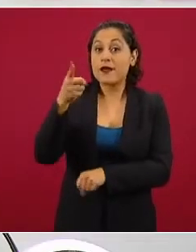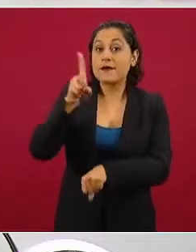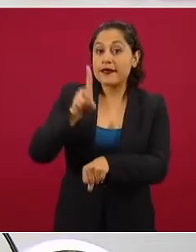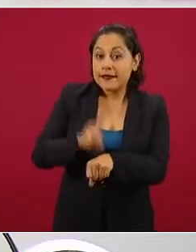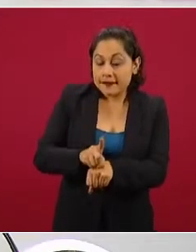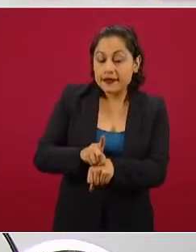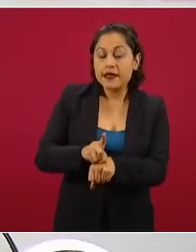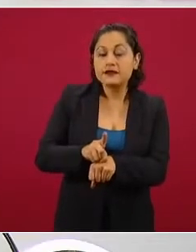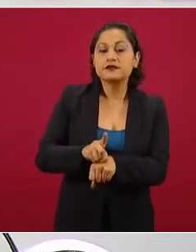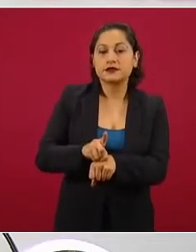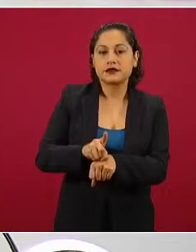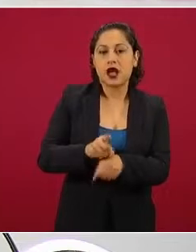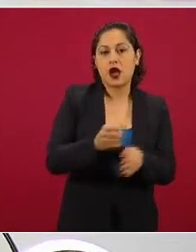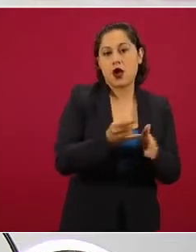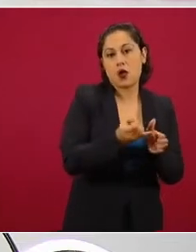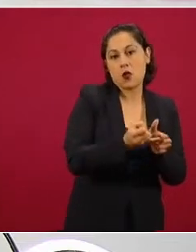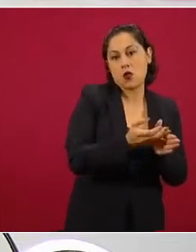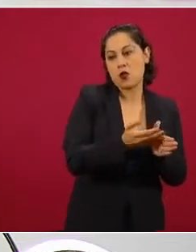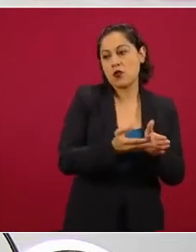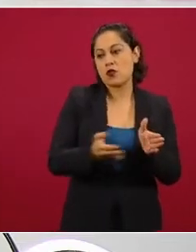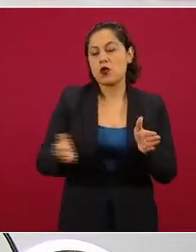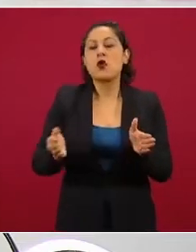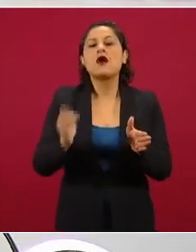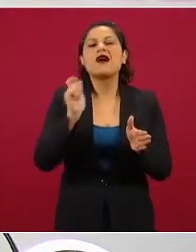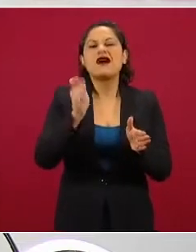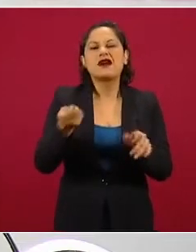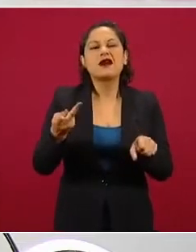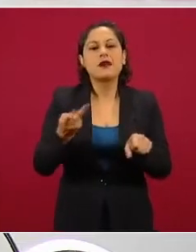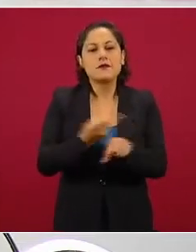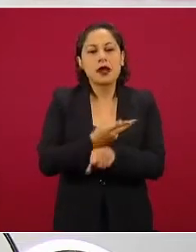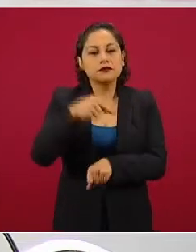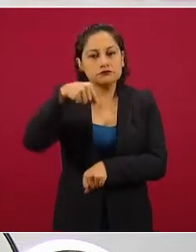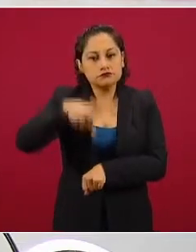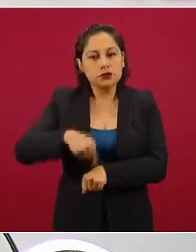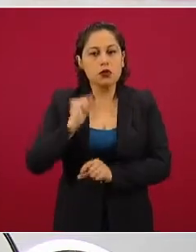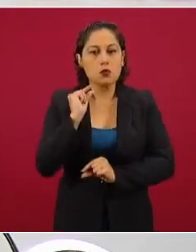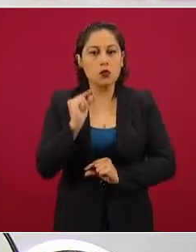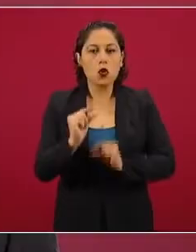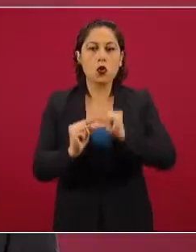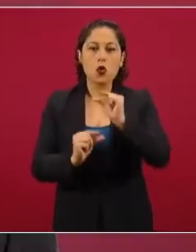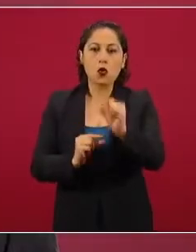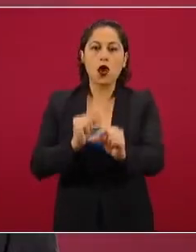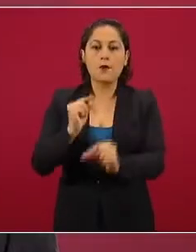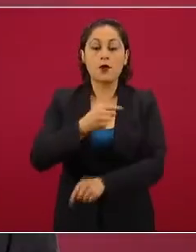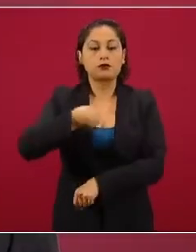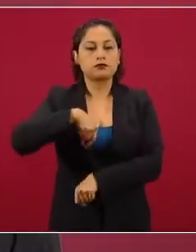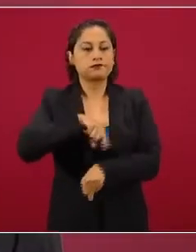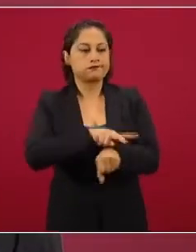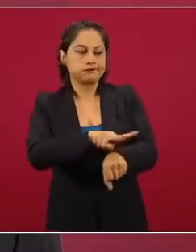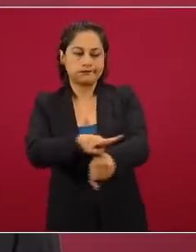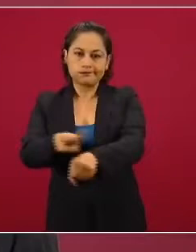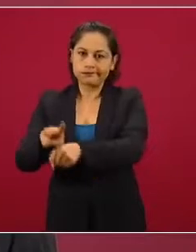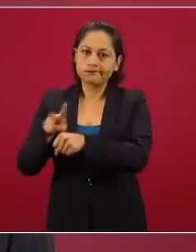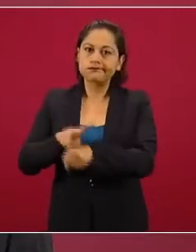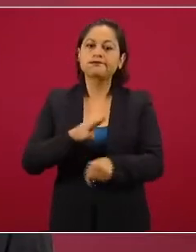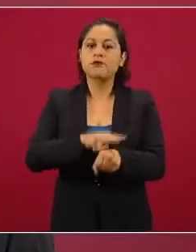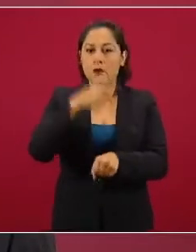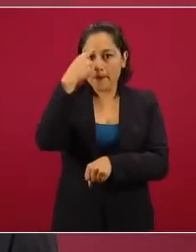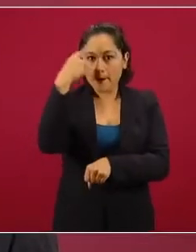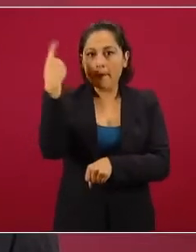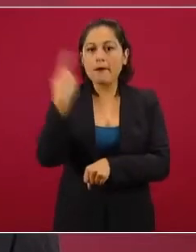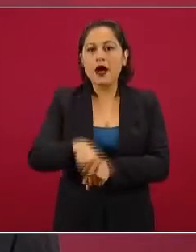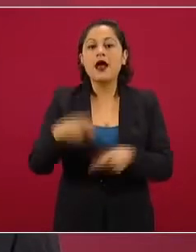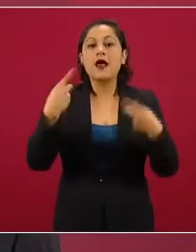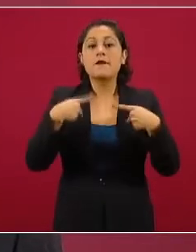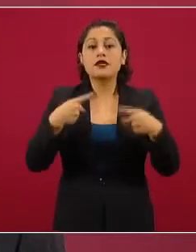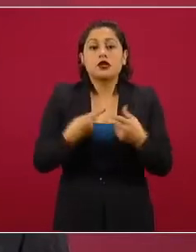el proceso ha sido un proceso gradual, observado, controlado, de desconfinamiento, y todo esto le llamamos